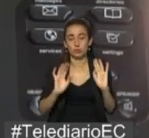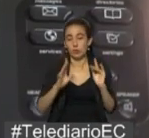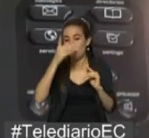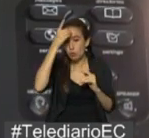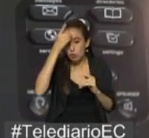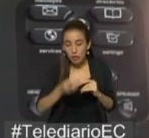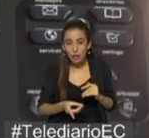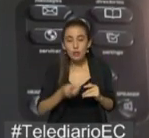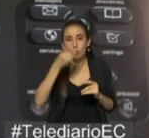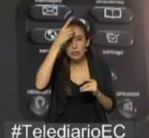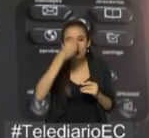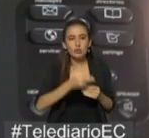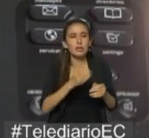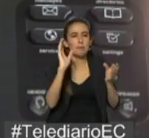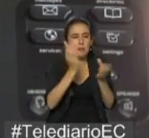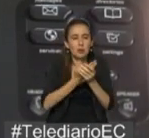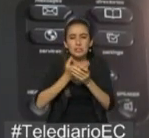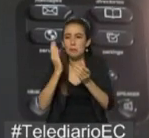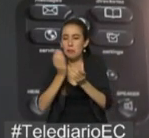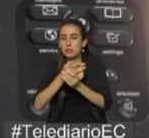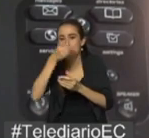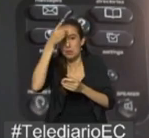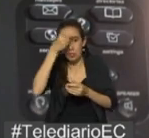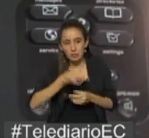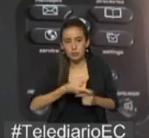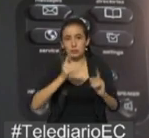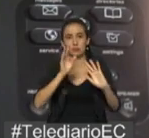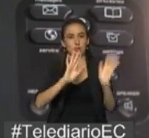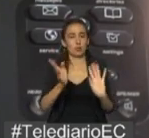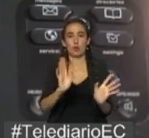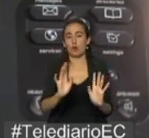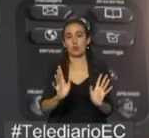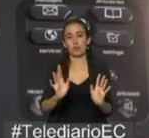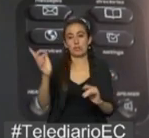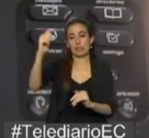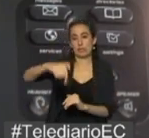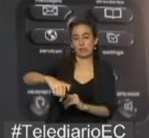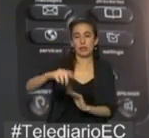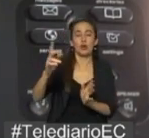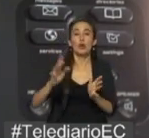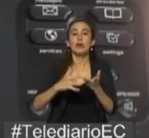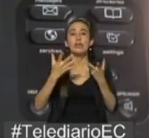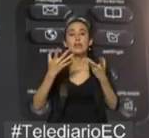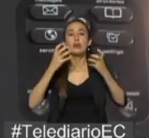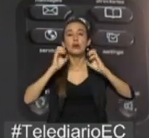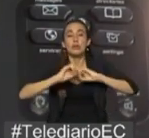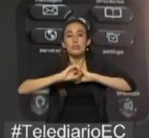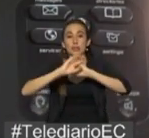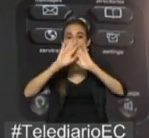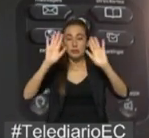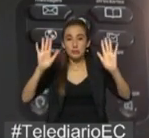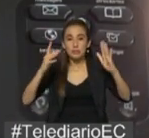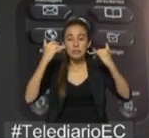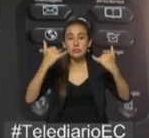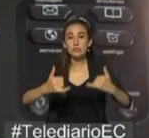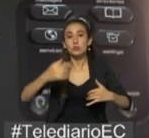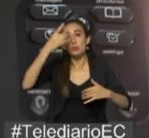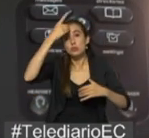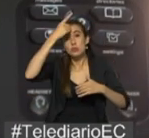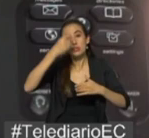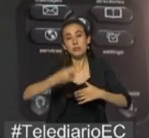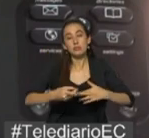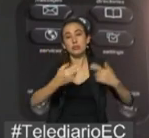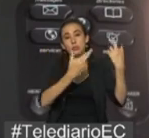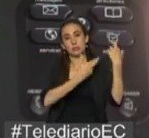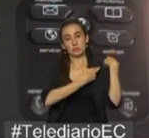decisión caprichosa que se toma con respecto a quién viene o quién no viene al Ecuador. Quiero que se entienda claramente, es una actitud